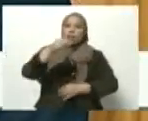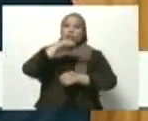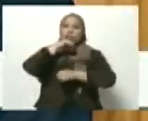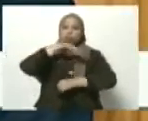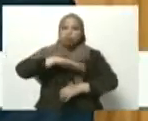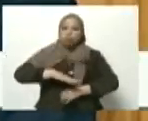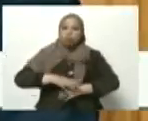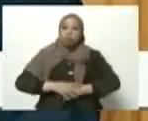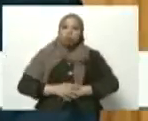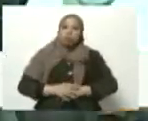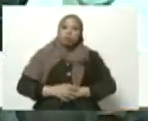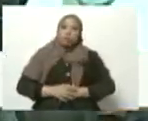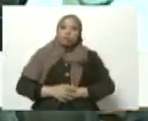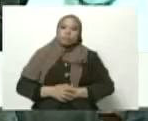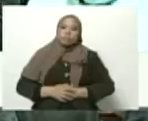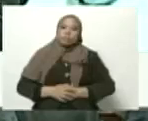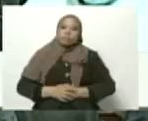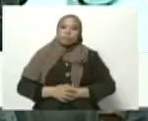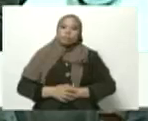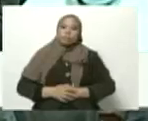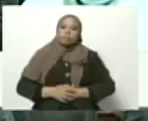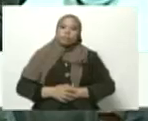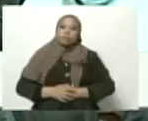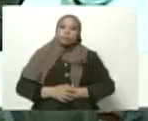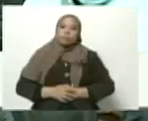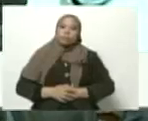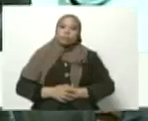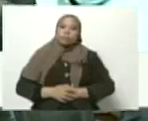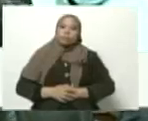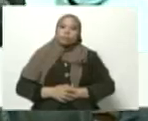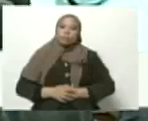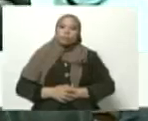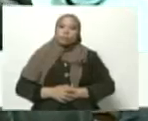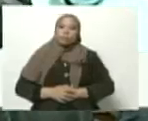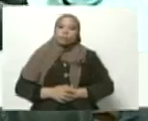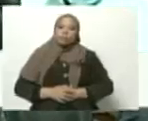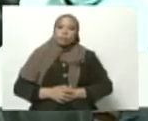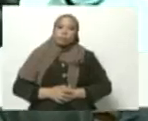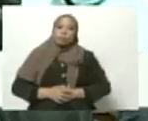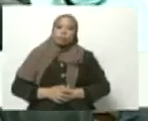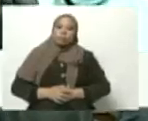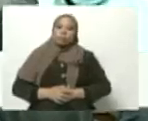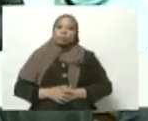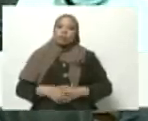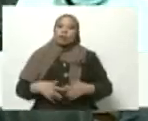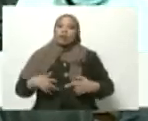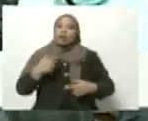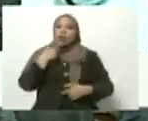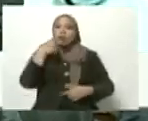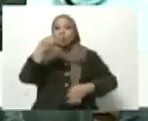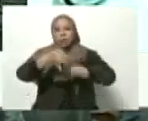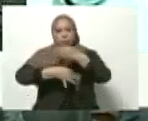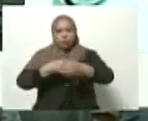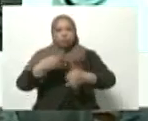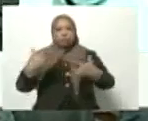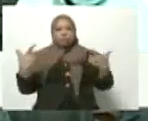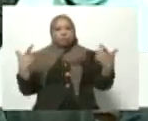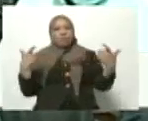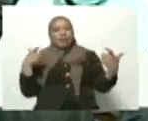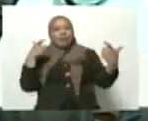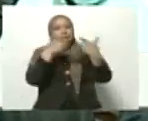histórica que rompe con esa guerra fría, cómoda, si se quiere,